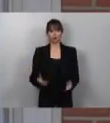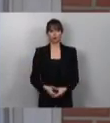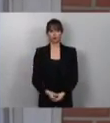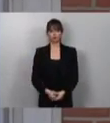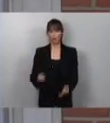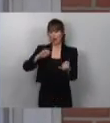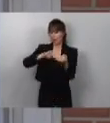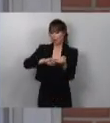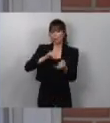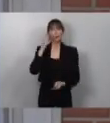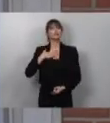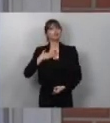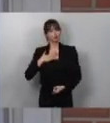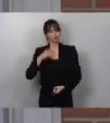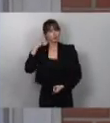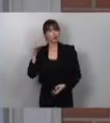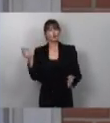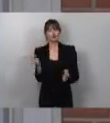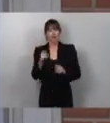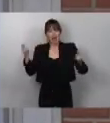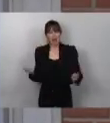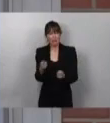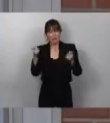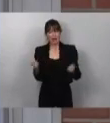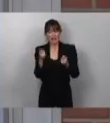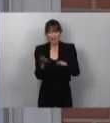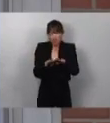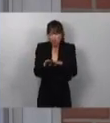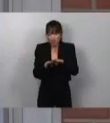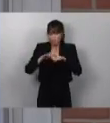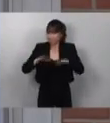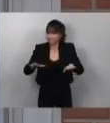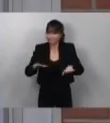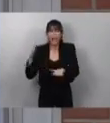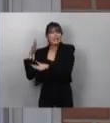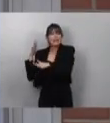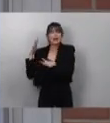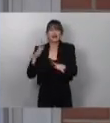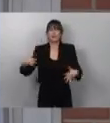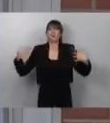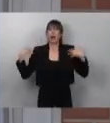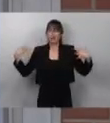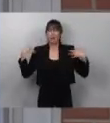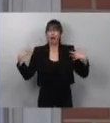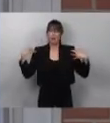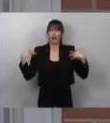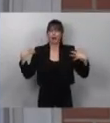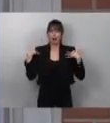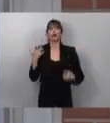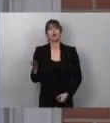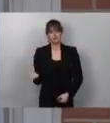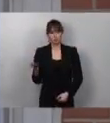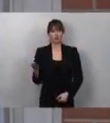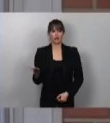esta en esta evolución de los próximos meses y y luego también la capacidad tiene una prueba de fuego